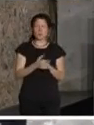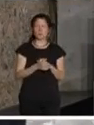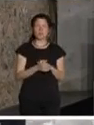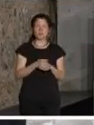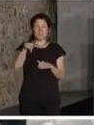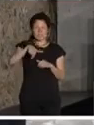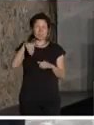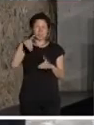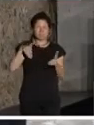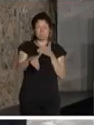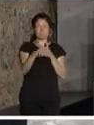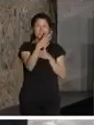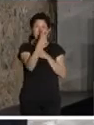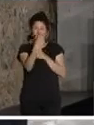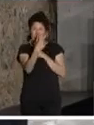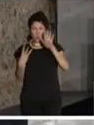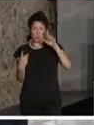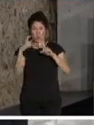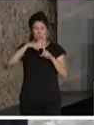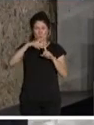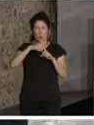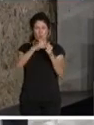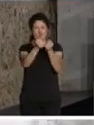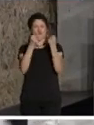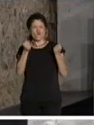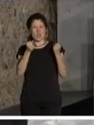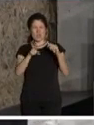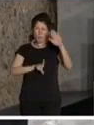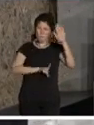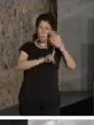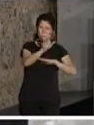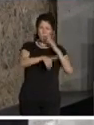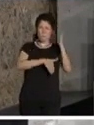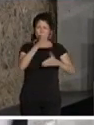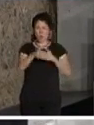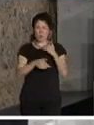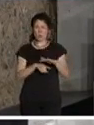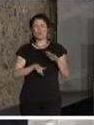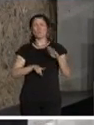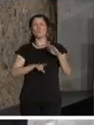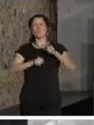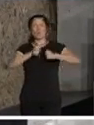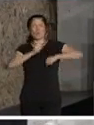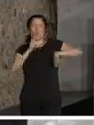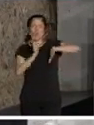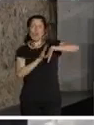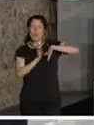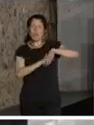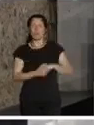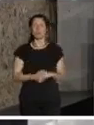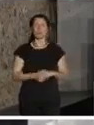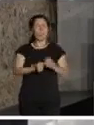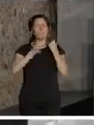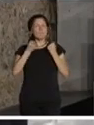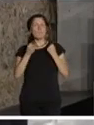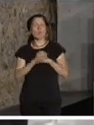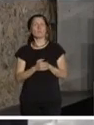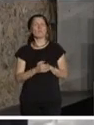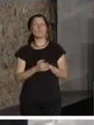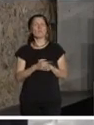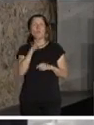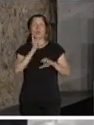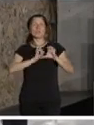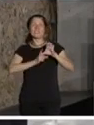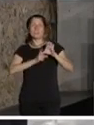que este 28 de mayo haya una fuerza de Progreso una fuerza de izquierdas una fuerza que Apuesta